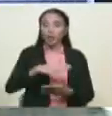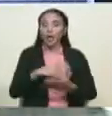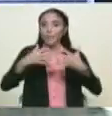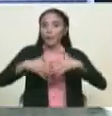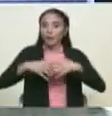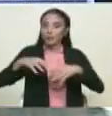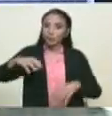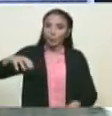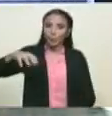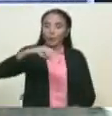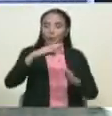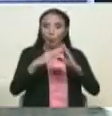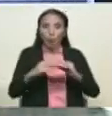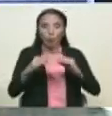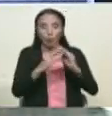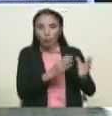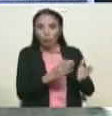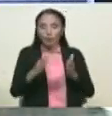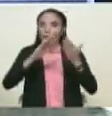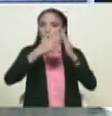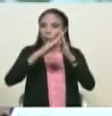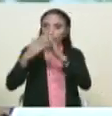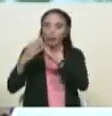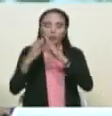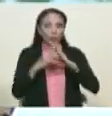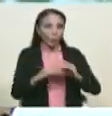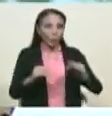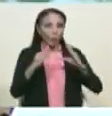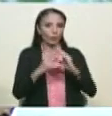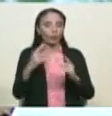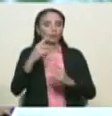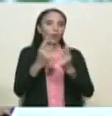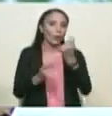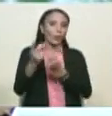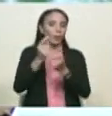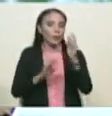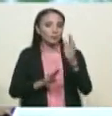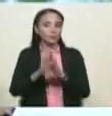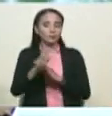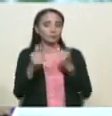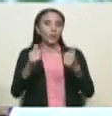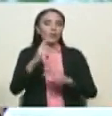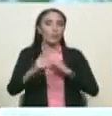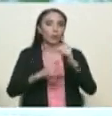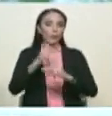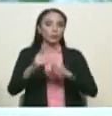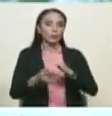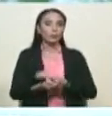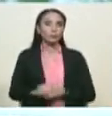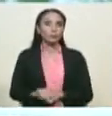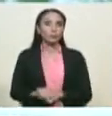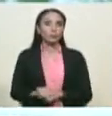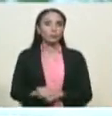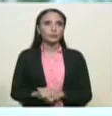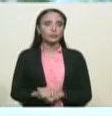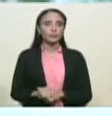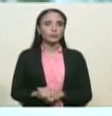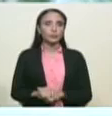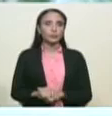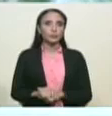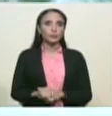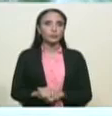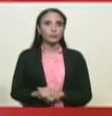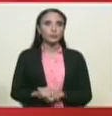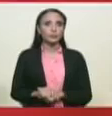industrial, comunal, de una nueva economía productiva, de pequeña escala que